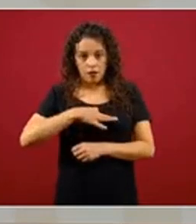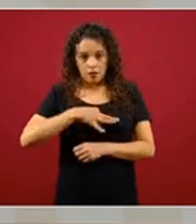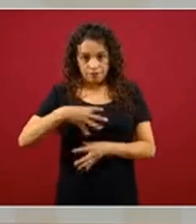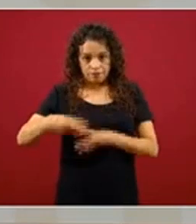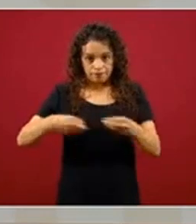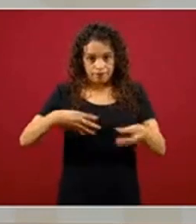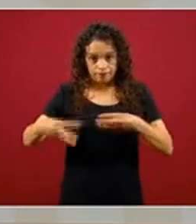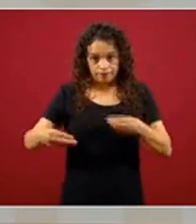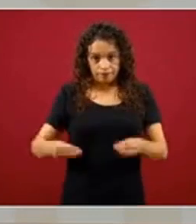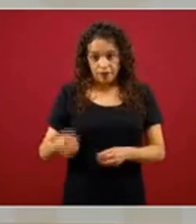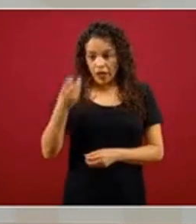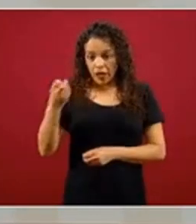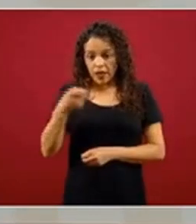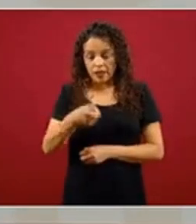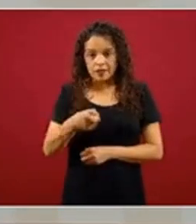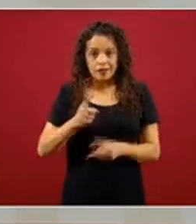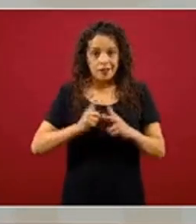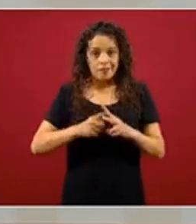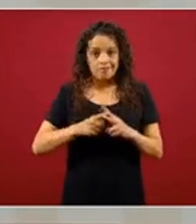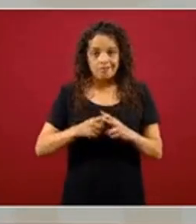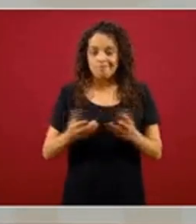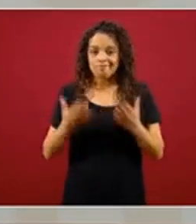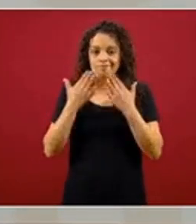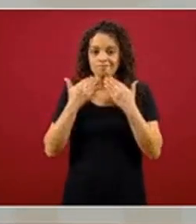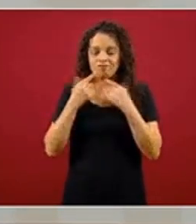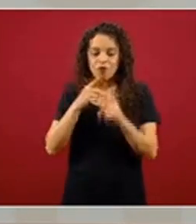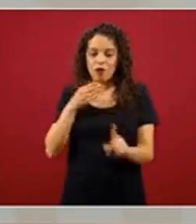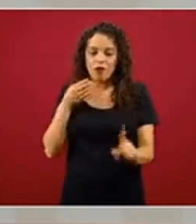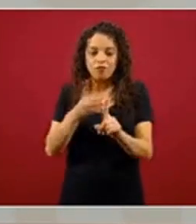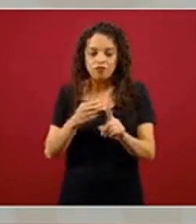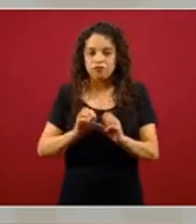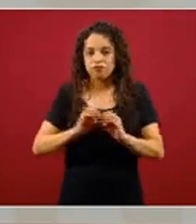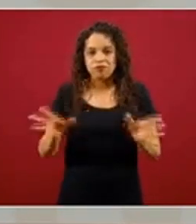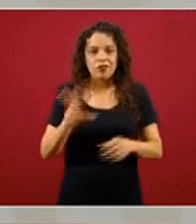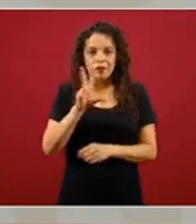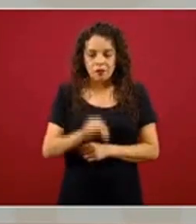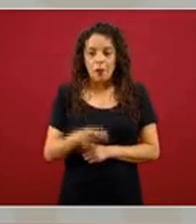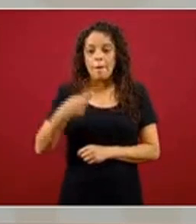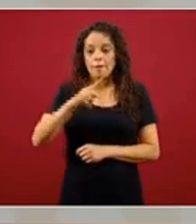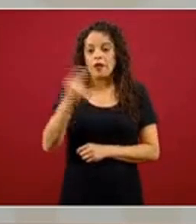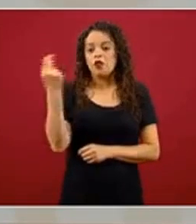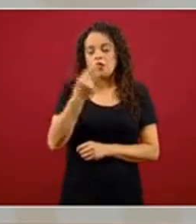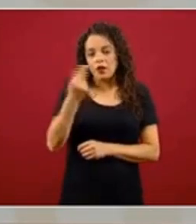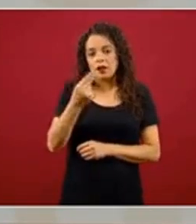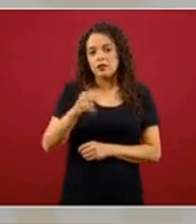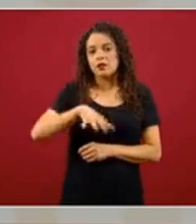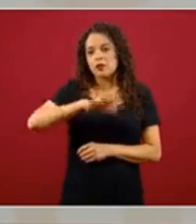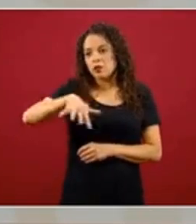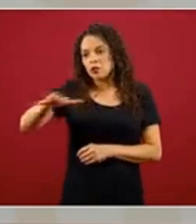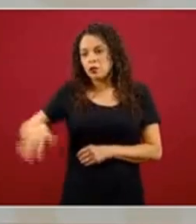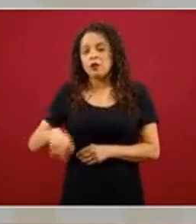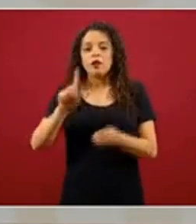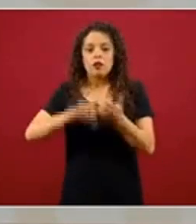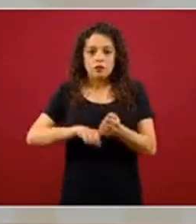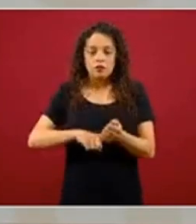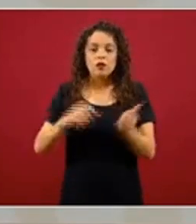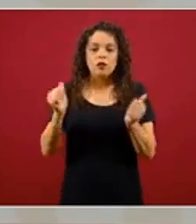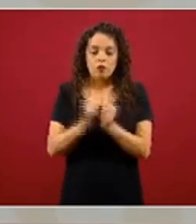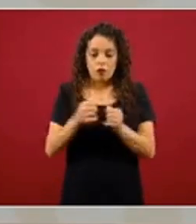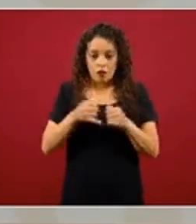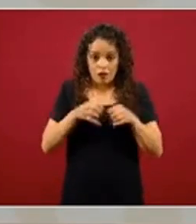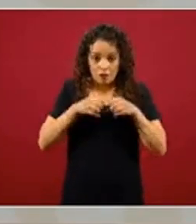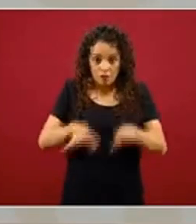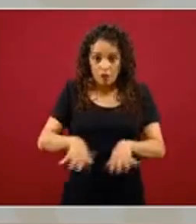este tipo de estadísticas. Tendría que ser una estadística que a lo mejor tendríamos que recopilarla de los gobiernos locales